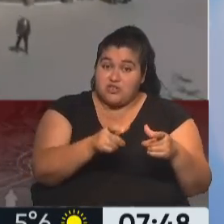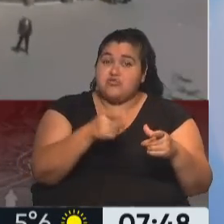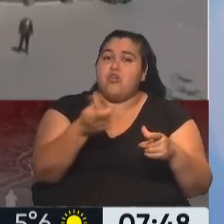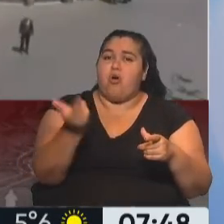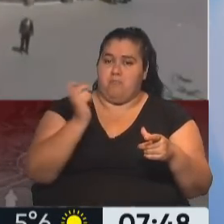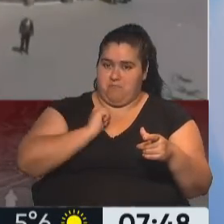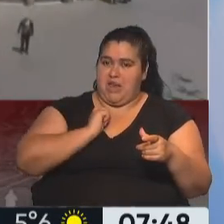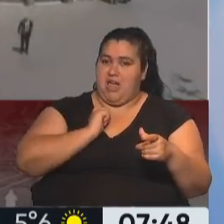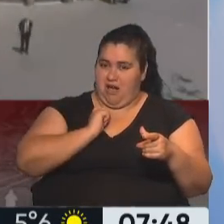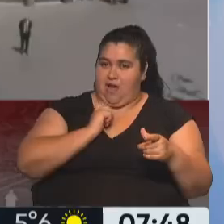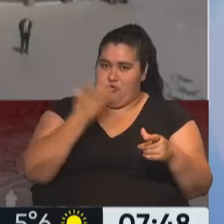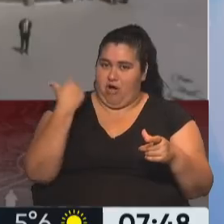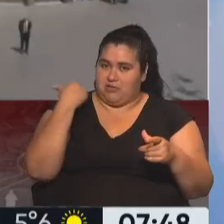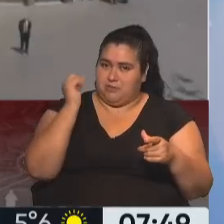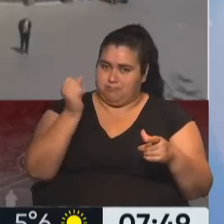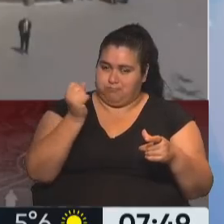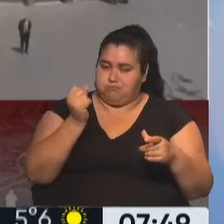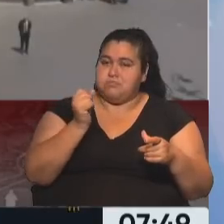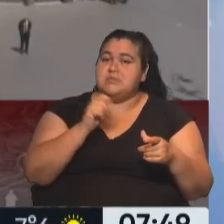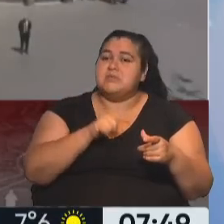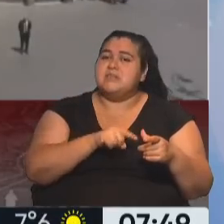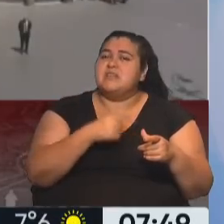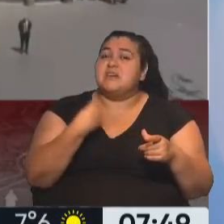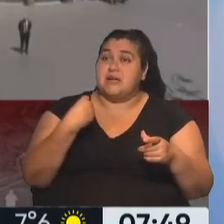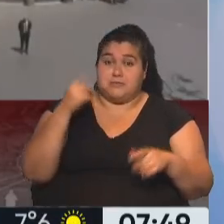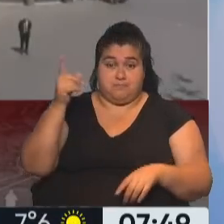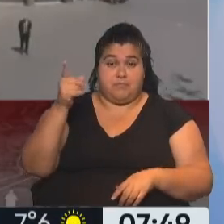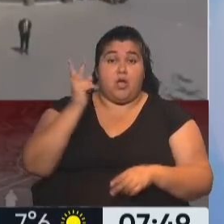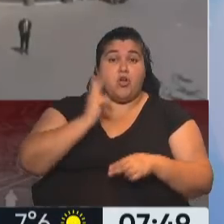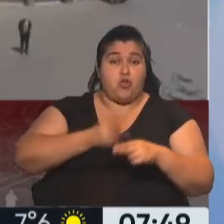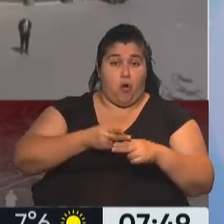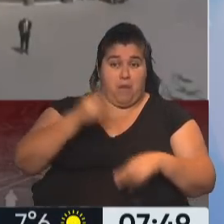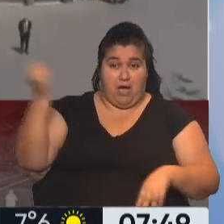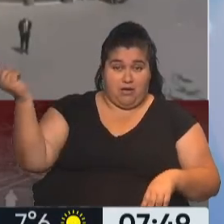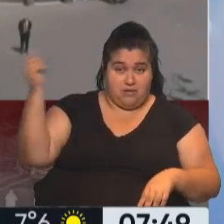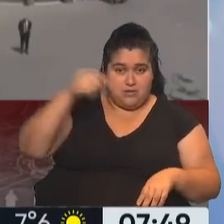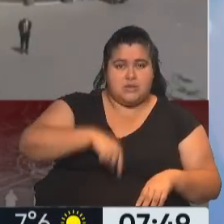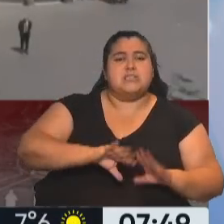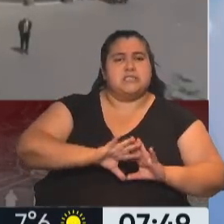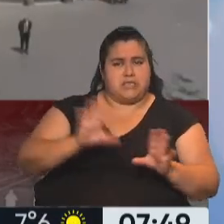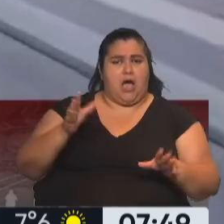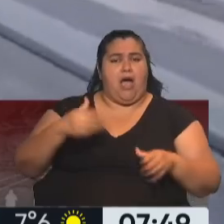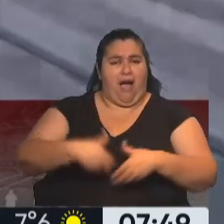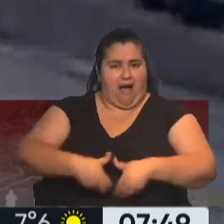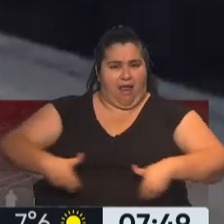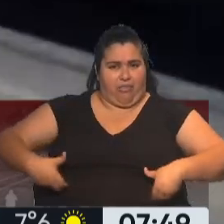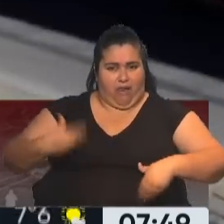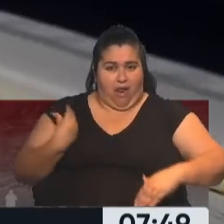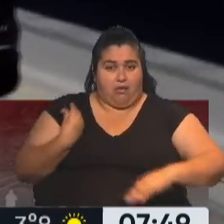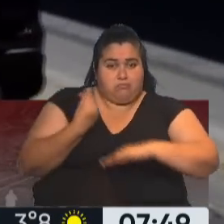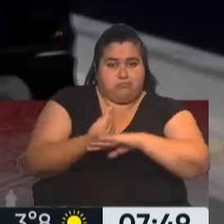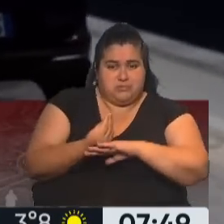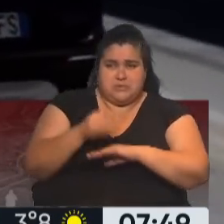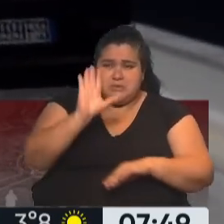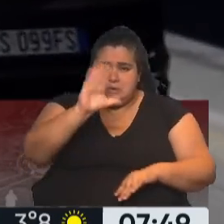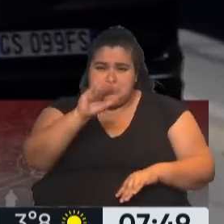Edith Piaf. Claro. Él cuando vino de Roma, que lo habían hecho cardenal, me llamó un día y me dijo,